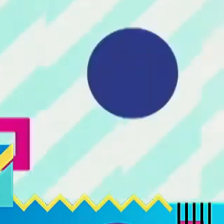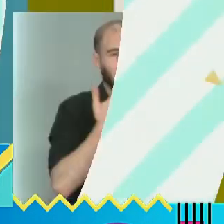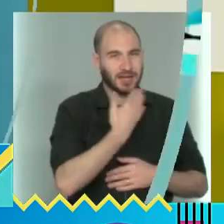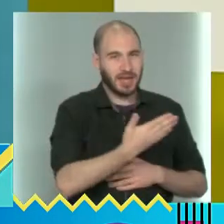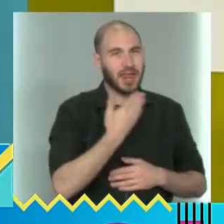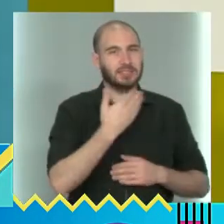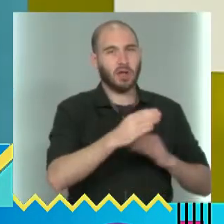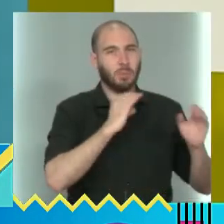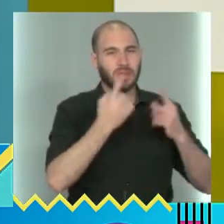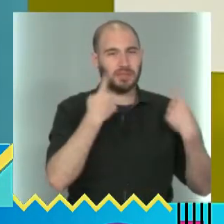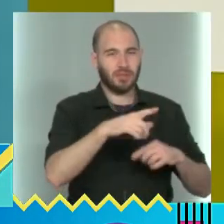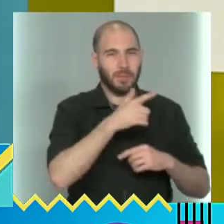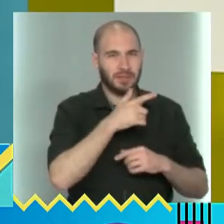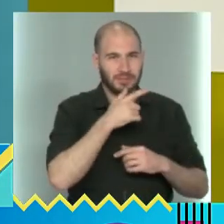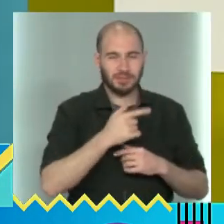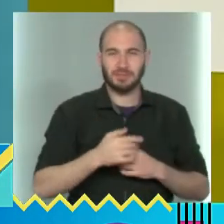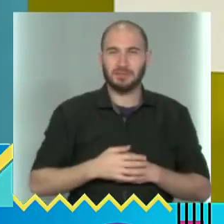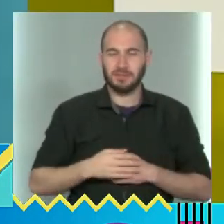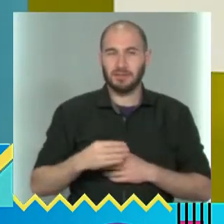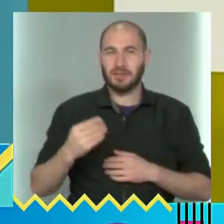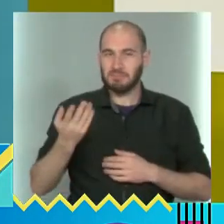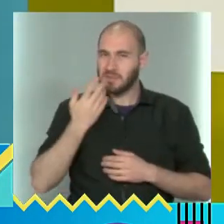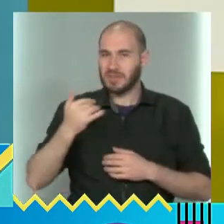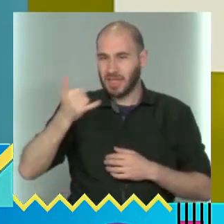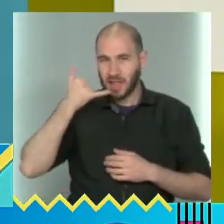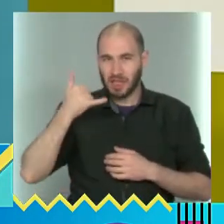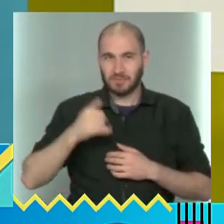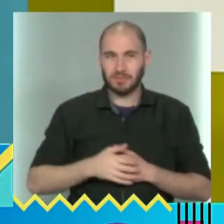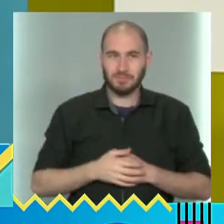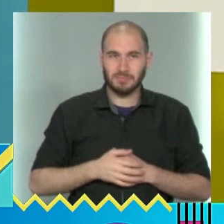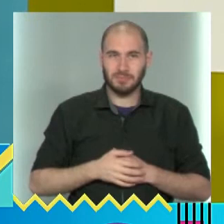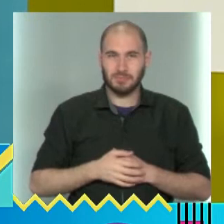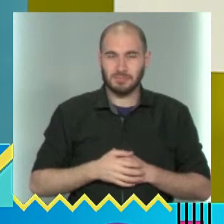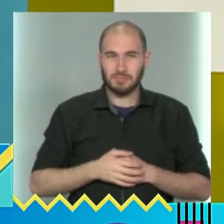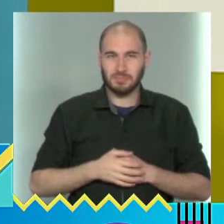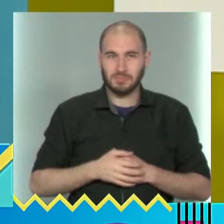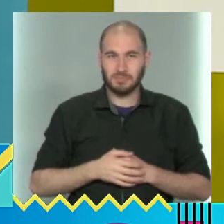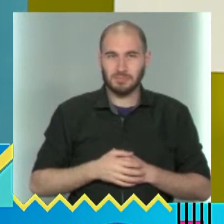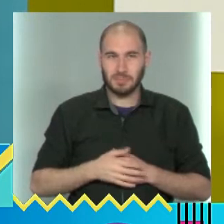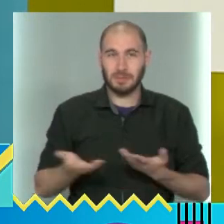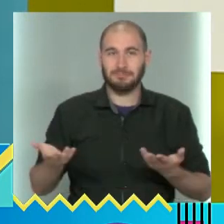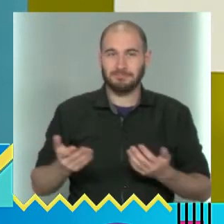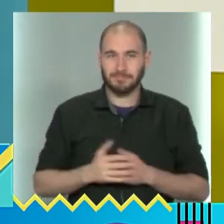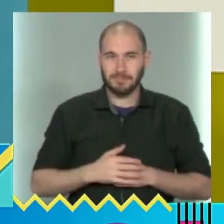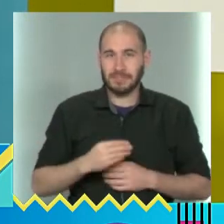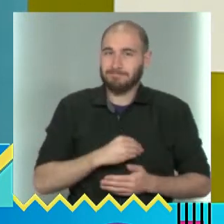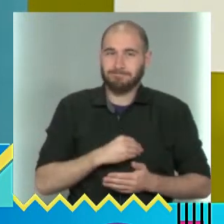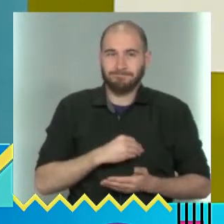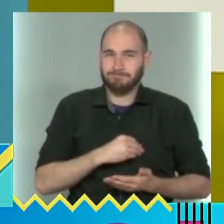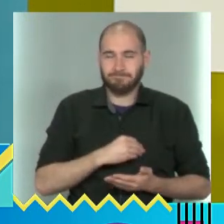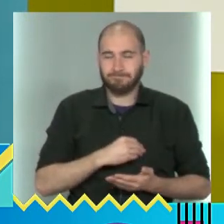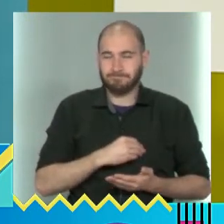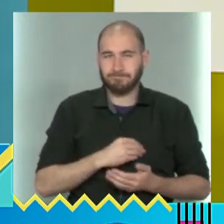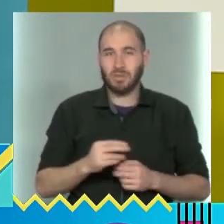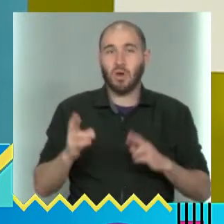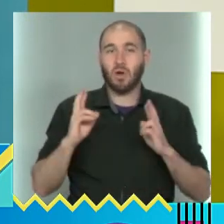muchísimo la comunicación con distintos parecidos. Mucho que sea a través del teléfono y bueno, lo lamento